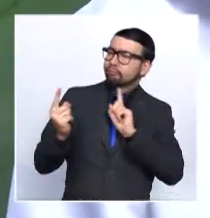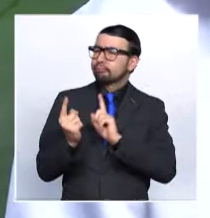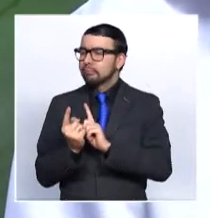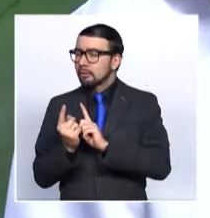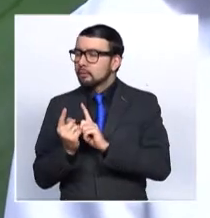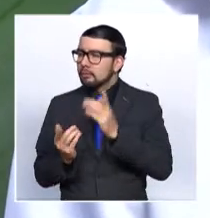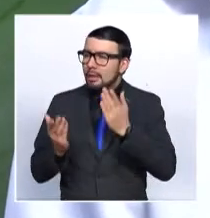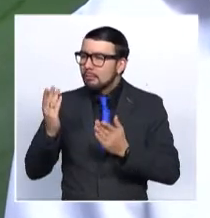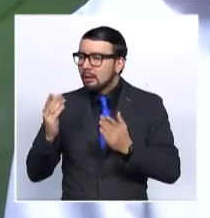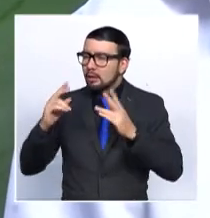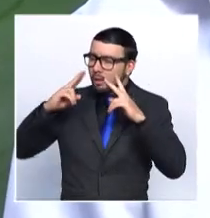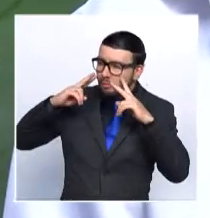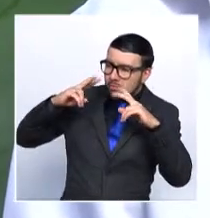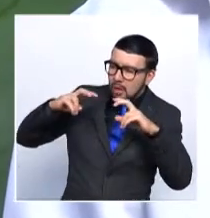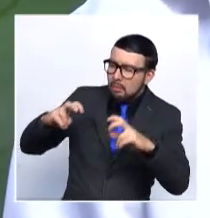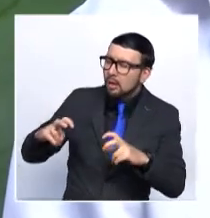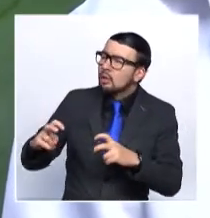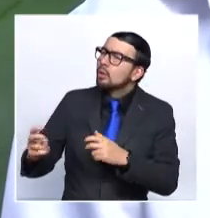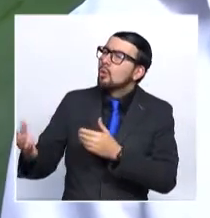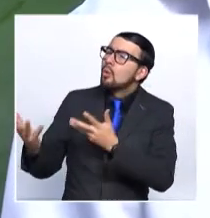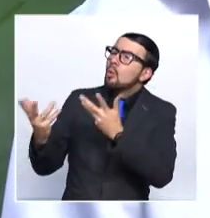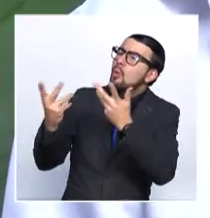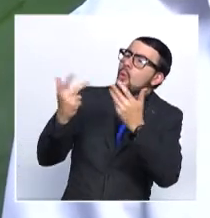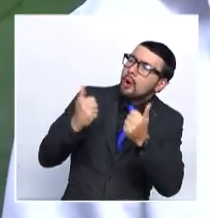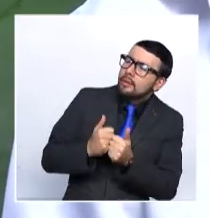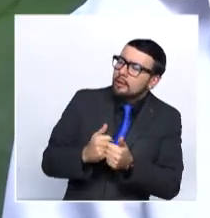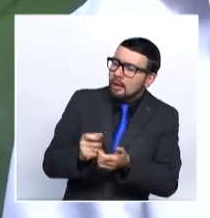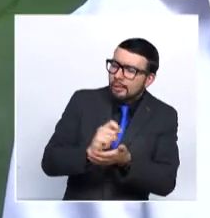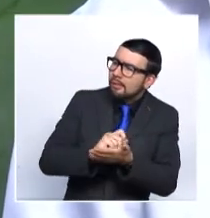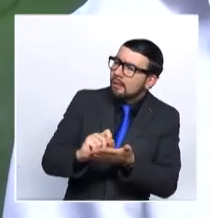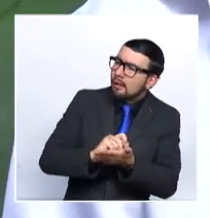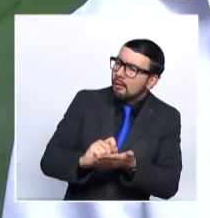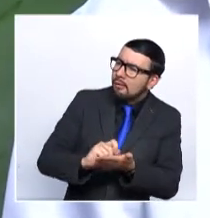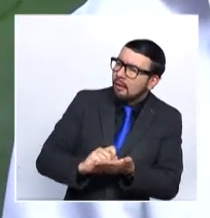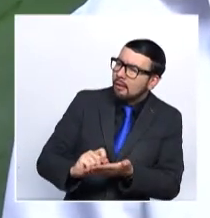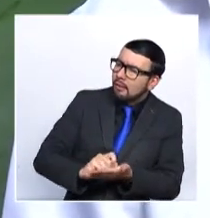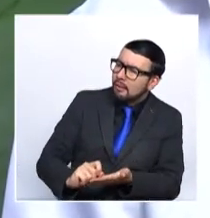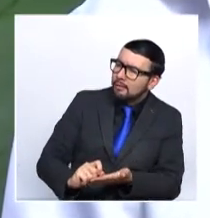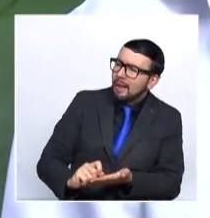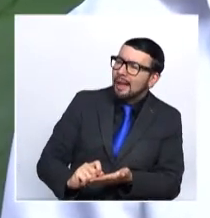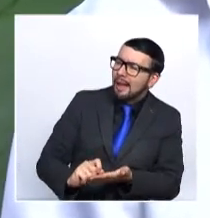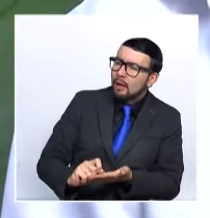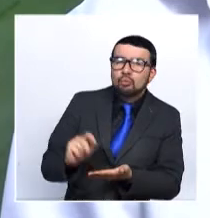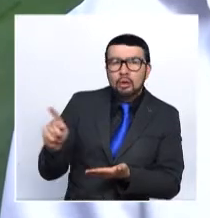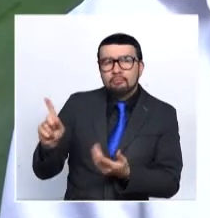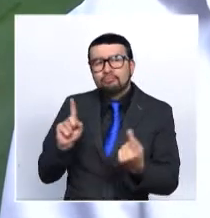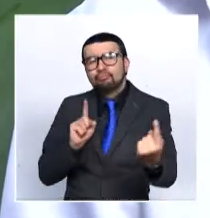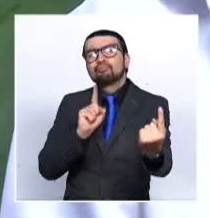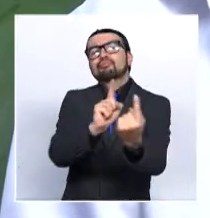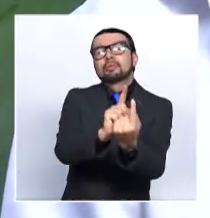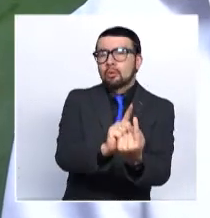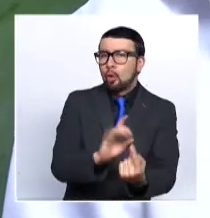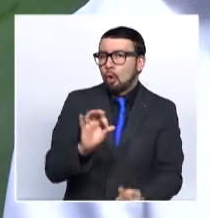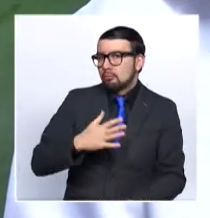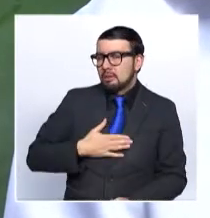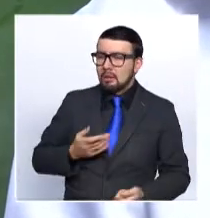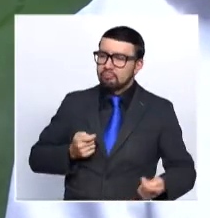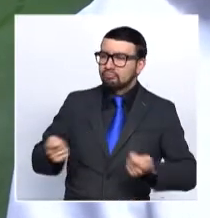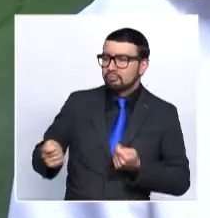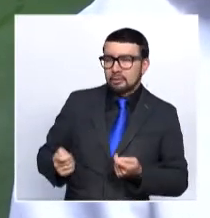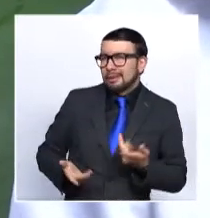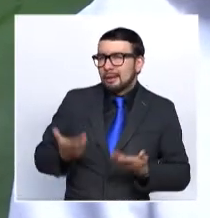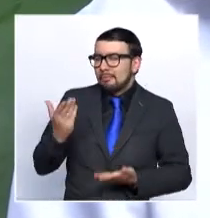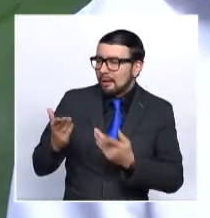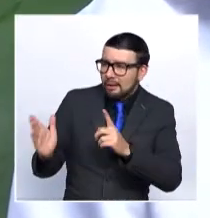acuerdo a lo que se encuentre en esa consulta clínica, a donde qué profesional debe dirigirse el paciente o lo seguimos manejando nosotros mismos, de acuerdo a lo que se